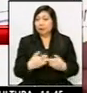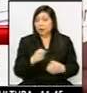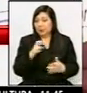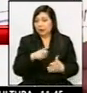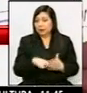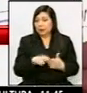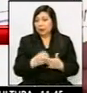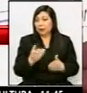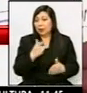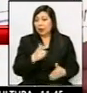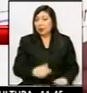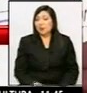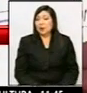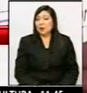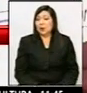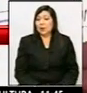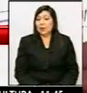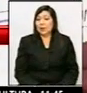mineras solicitando el agua.